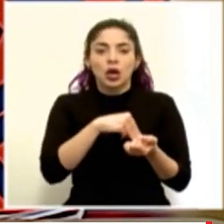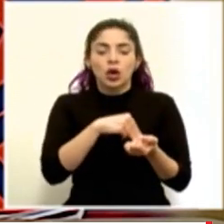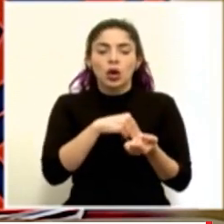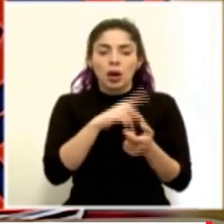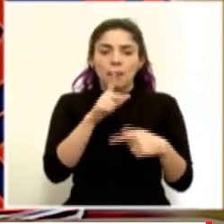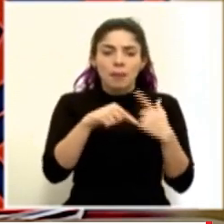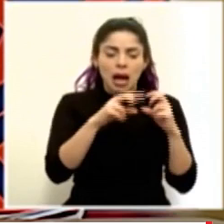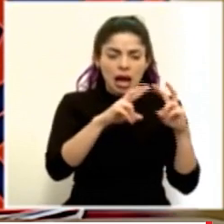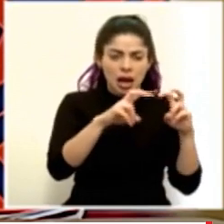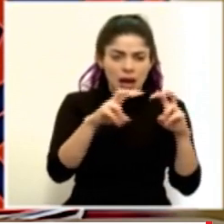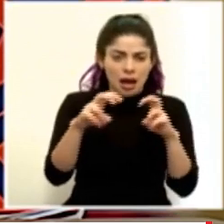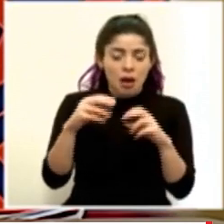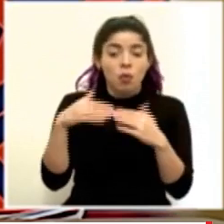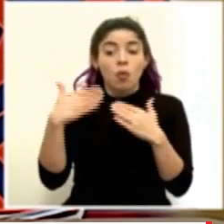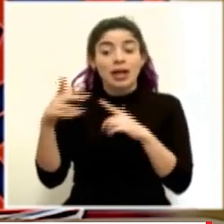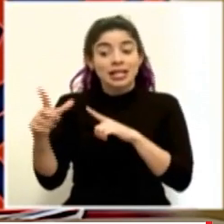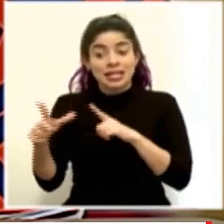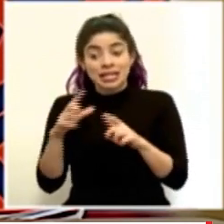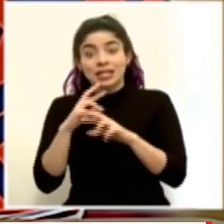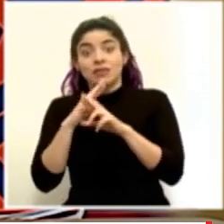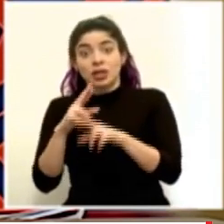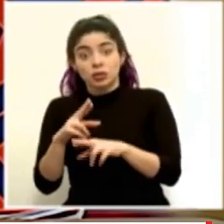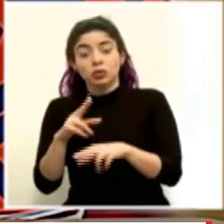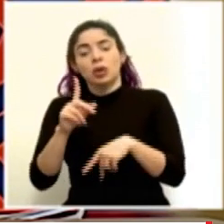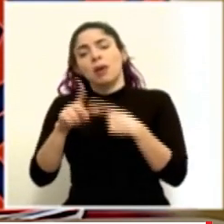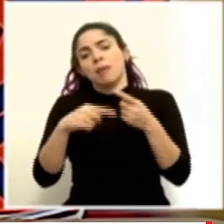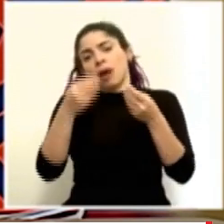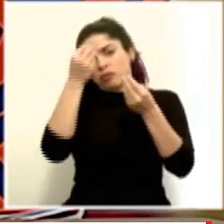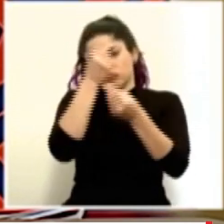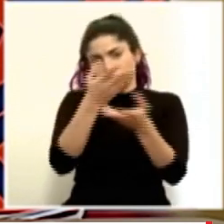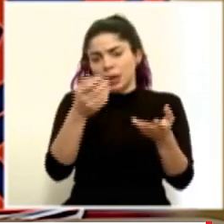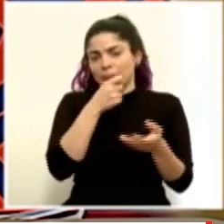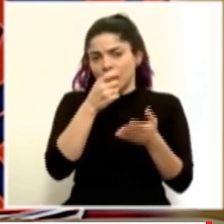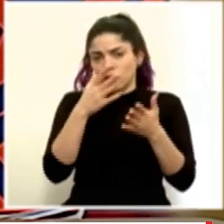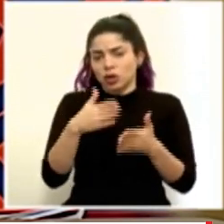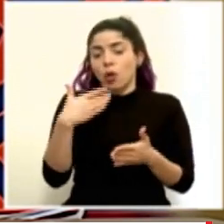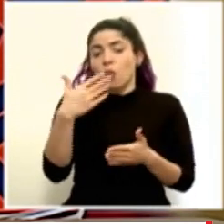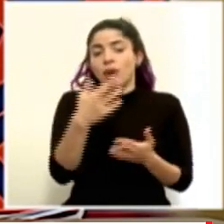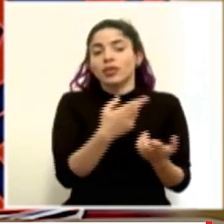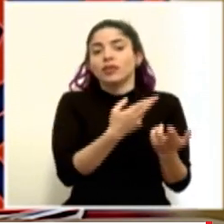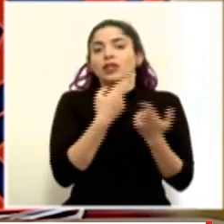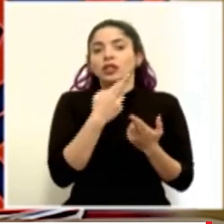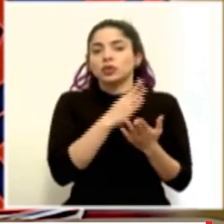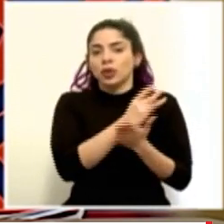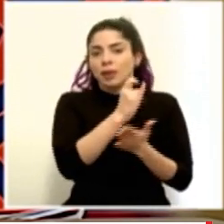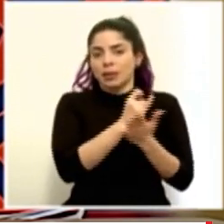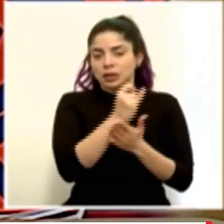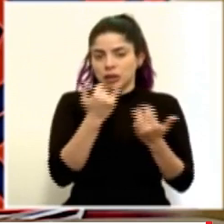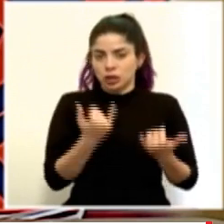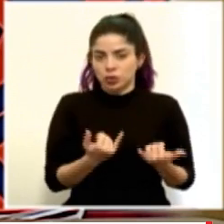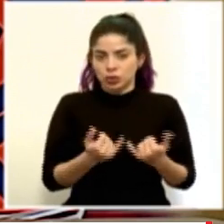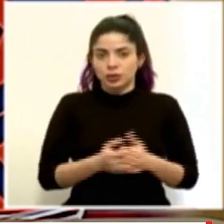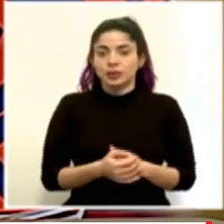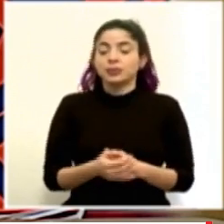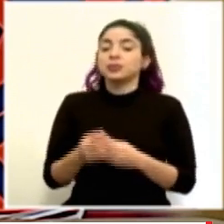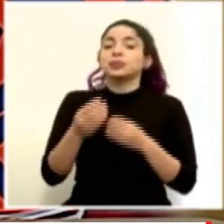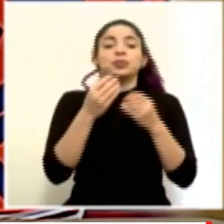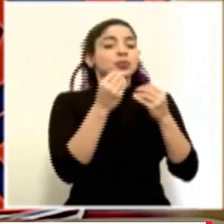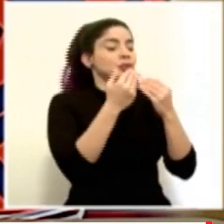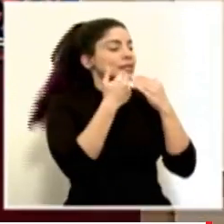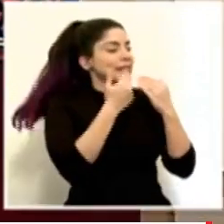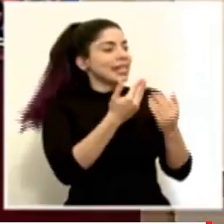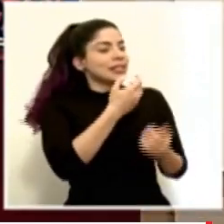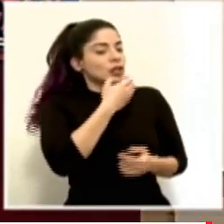tenemos los resultados y, como siempre hacemos, lo haremos llegar a la prensa, los resultados de esa investigación. Muchísimas